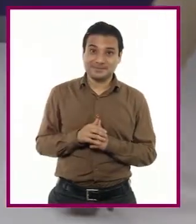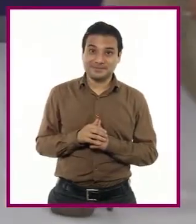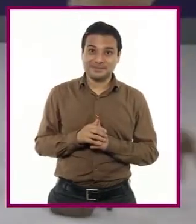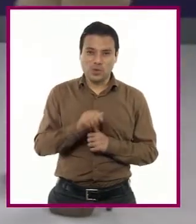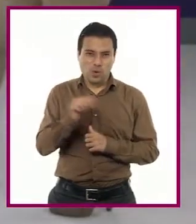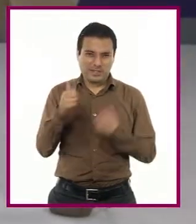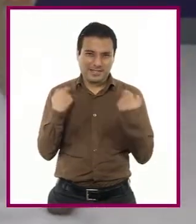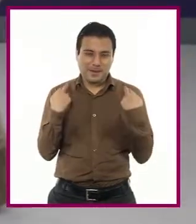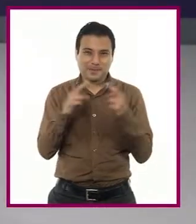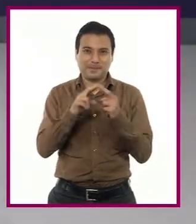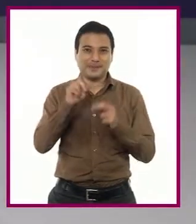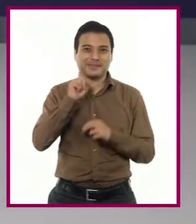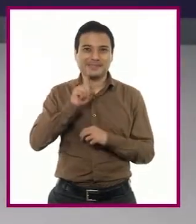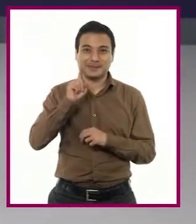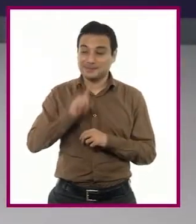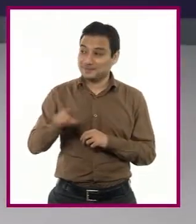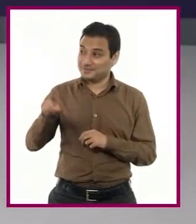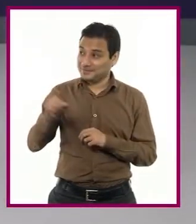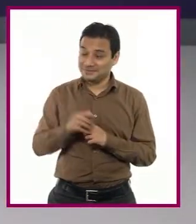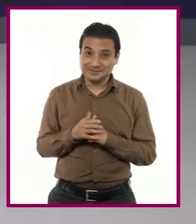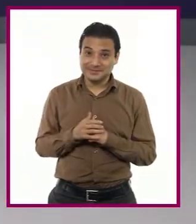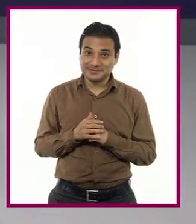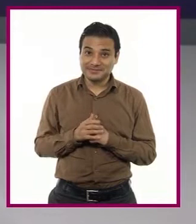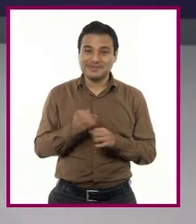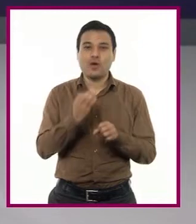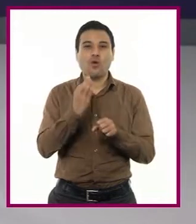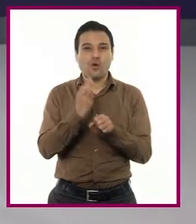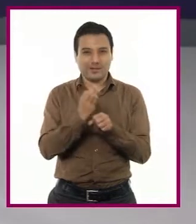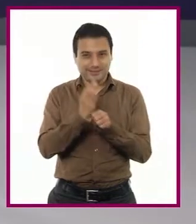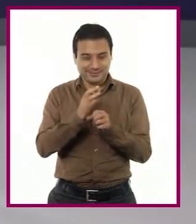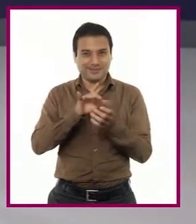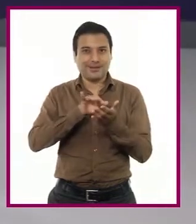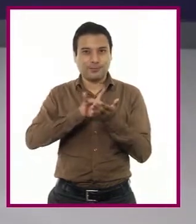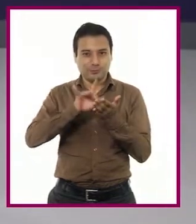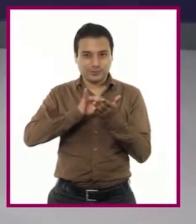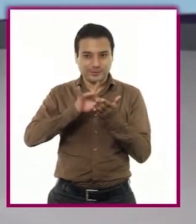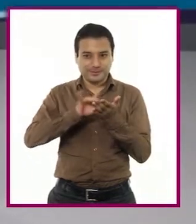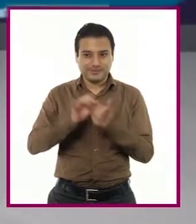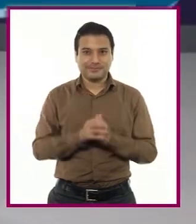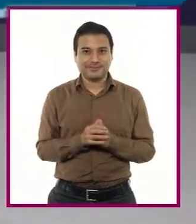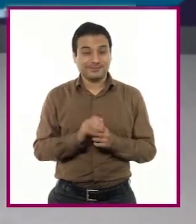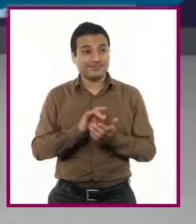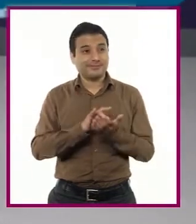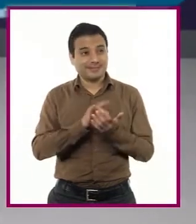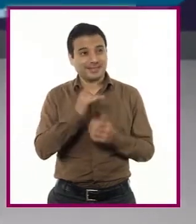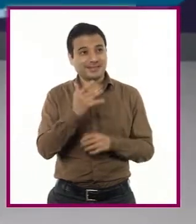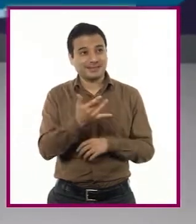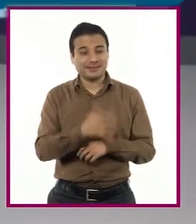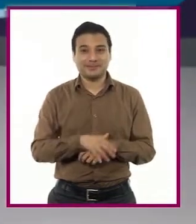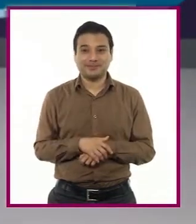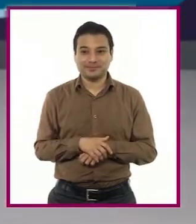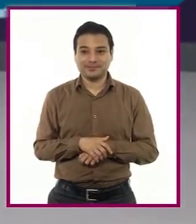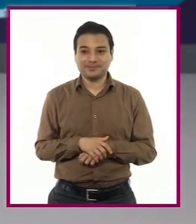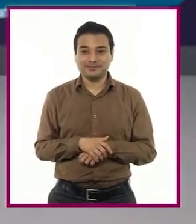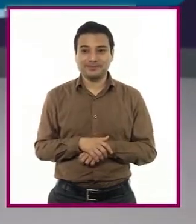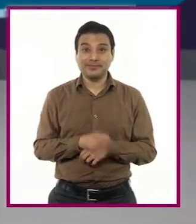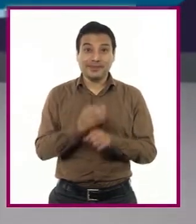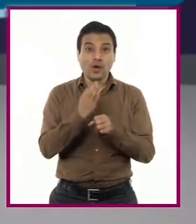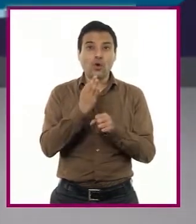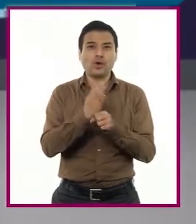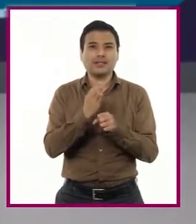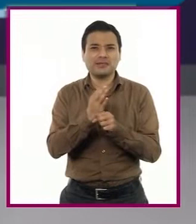la maestra Saraí Torres guiaremos esta sesión llena de aprendizaje. Muchas gracias, maestra Irina. Durante esta